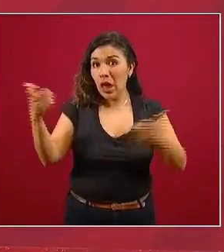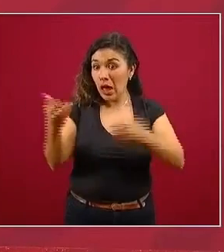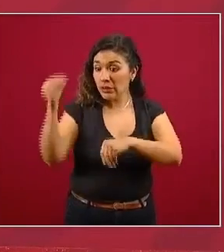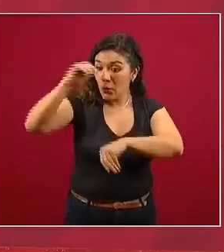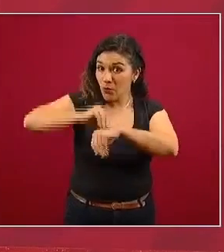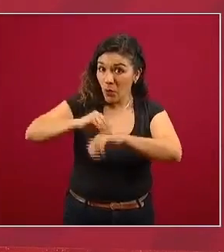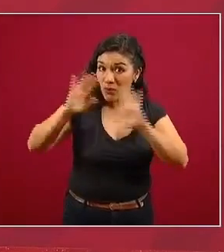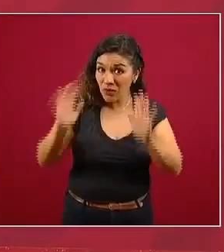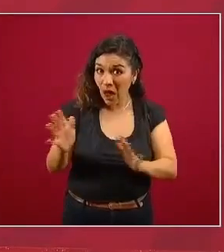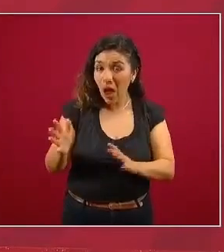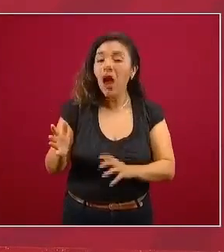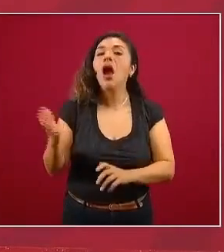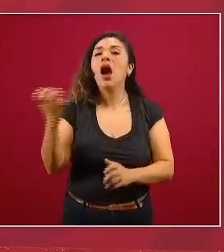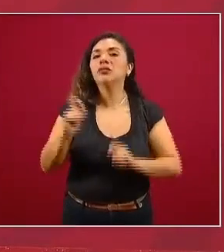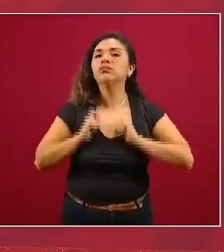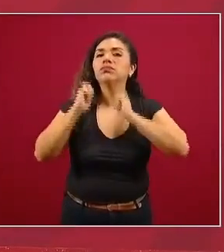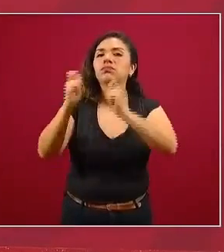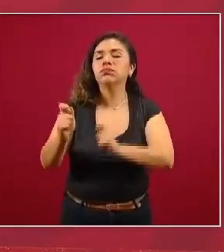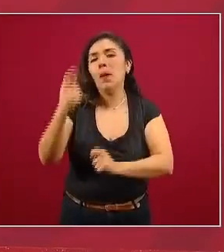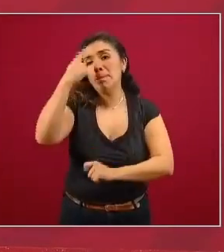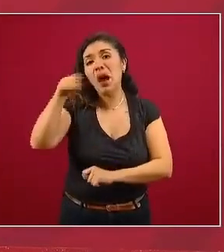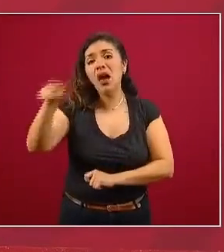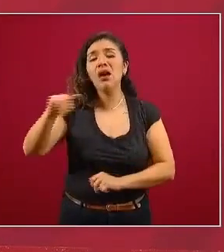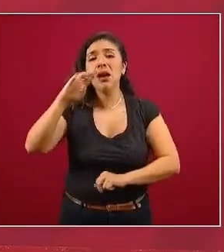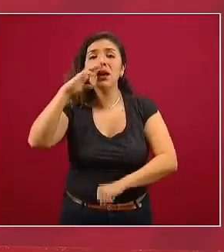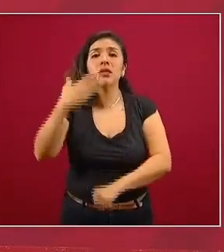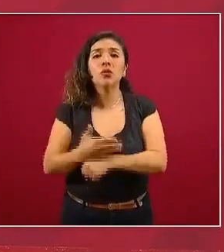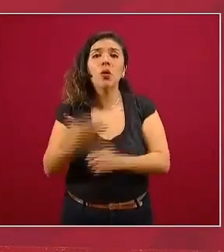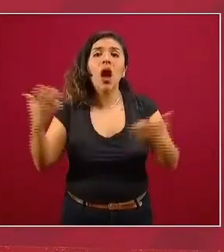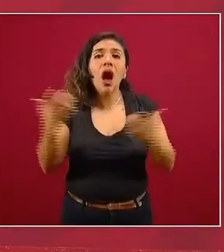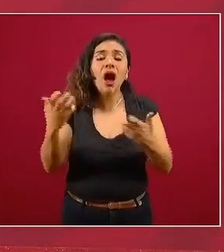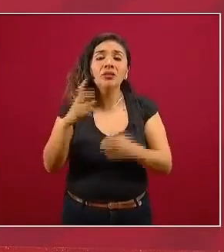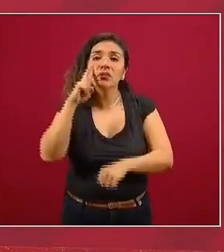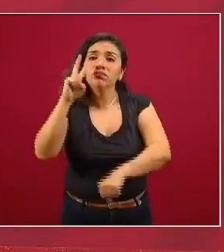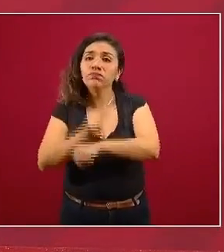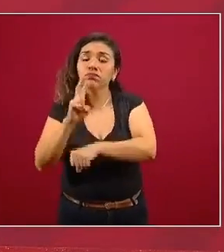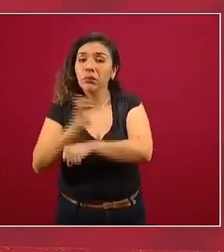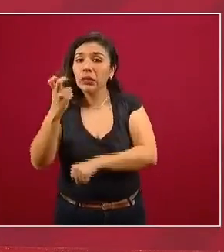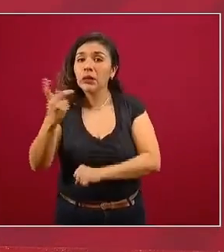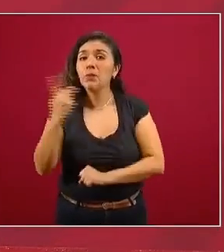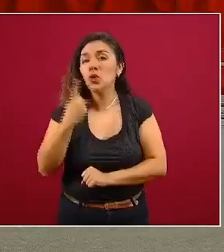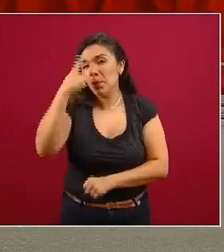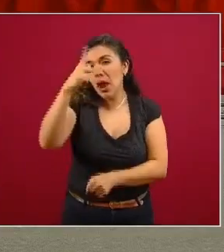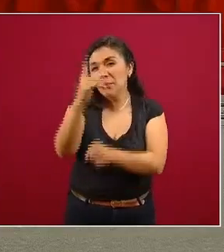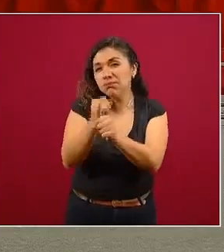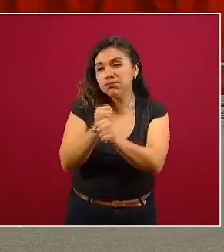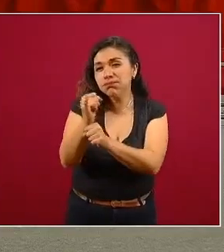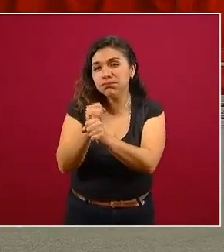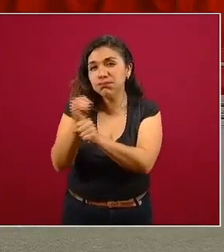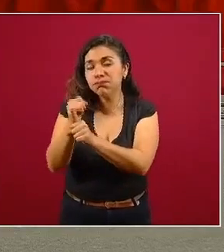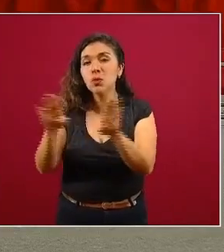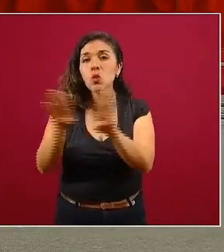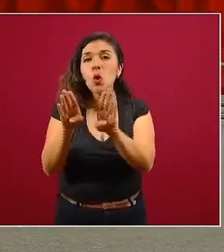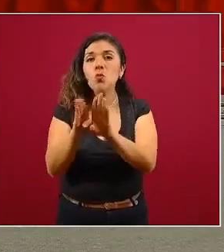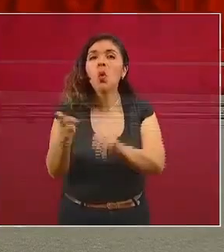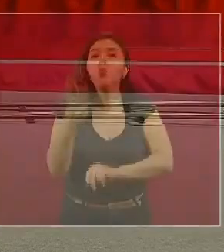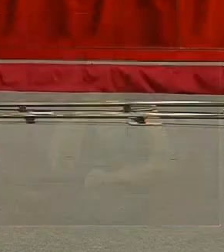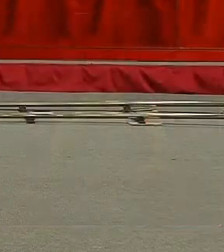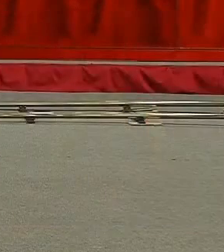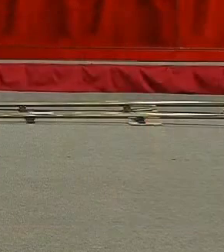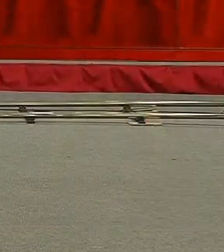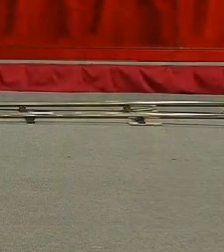creado el CONACYT, se le asignó la responsabilidad de conducir esa política de investigación en materia del uso